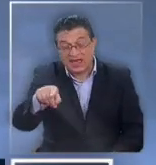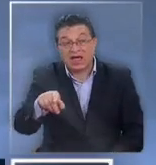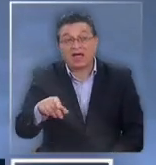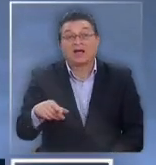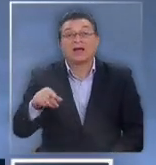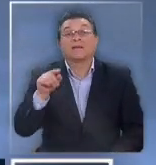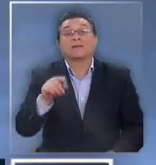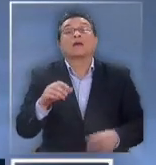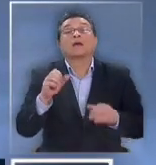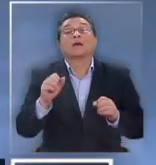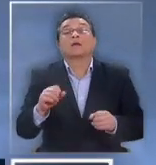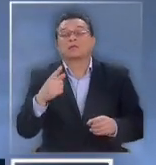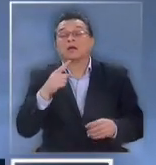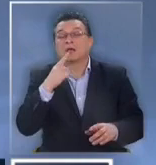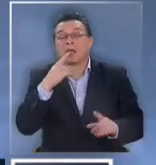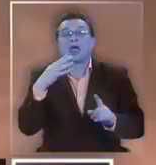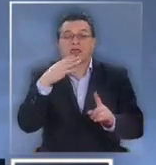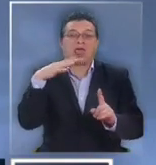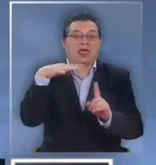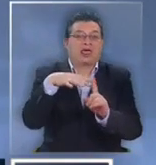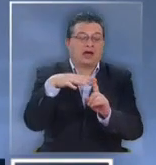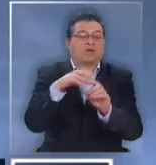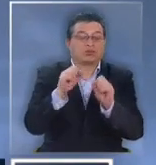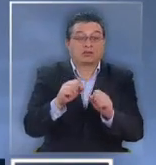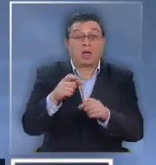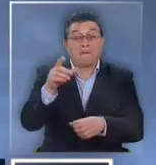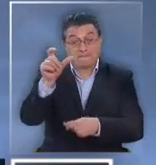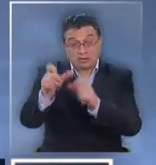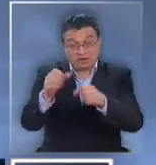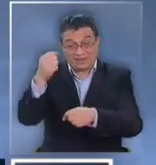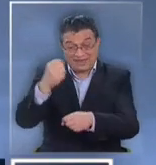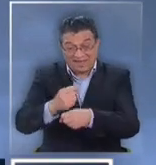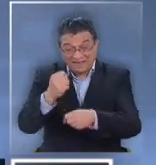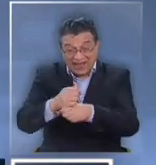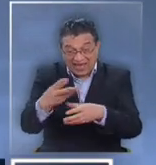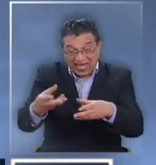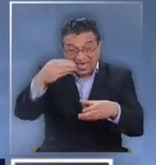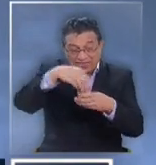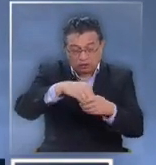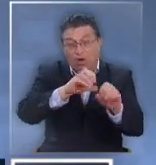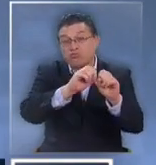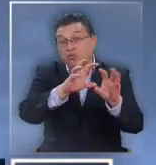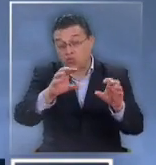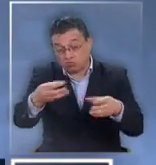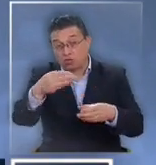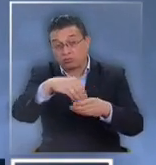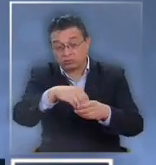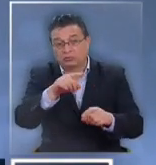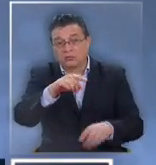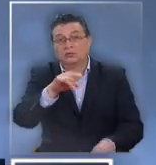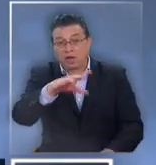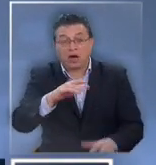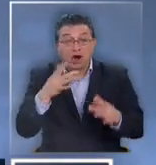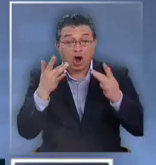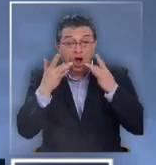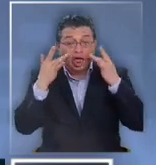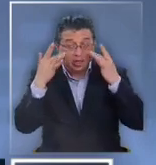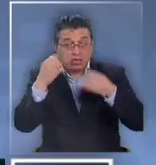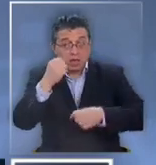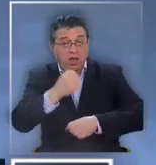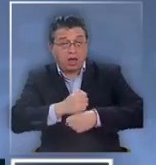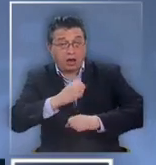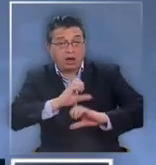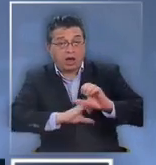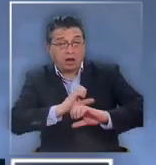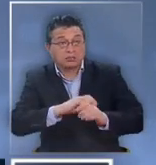pues te puede hacer esa crítica a la gente que trabaja en minería que son muchos están contentos con su empresa es